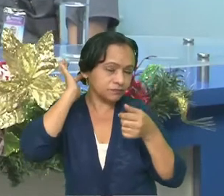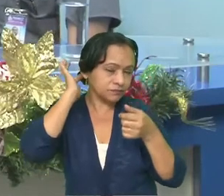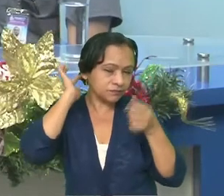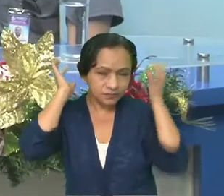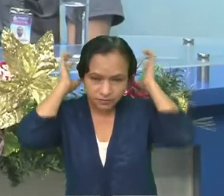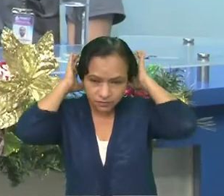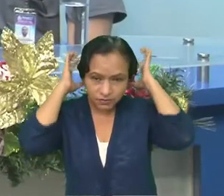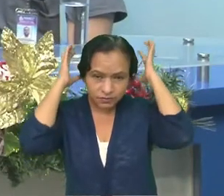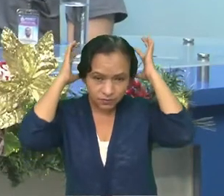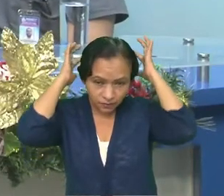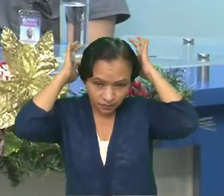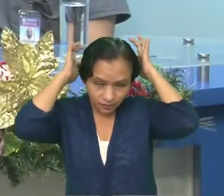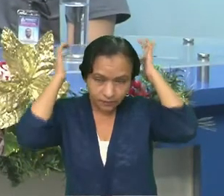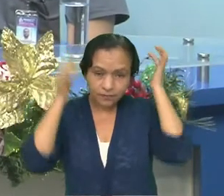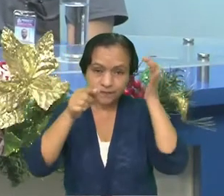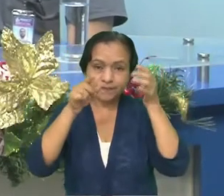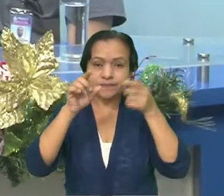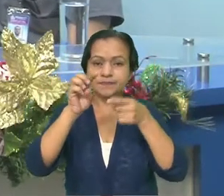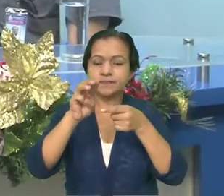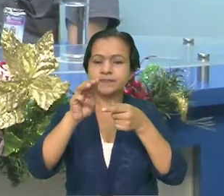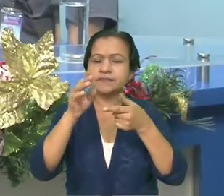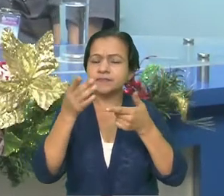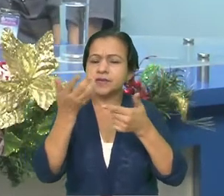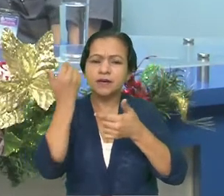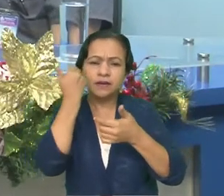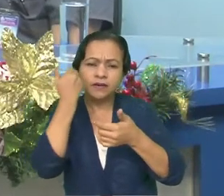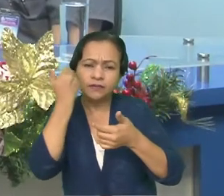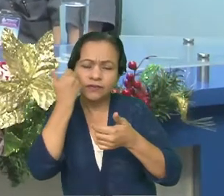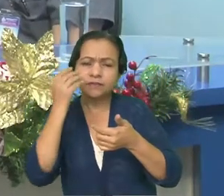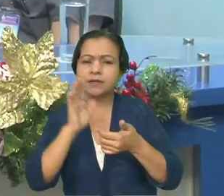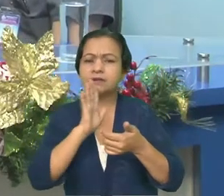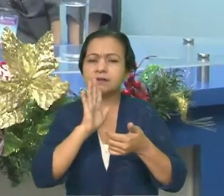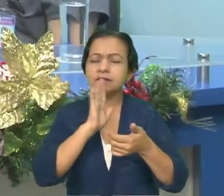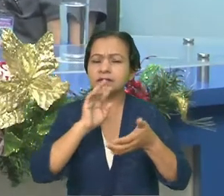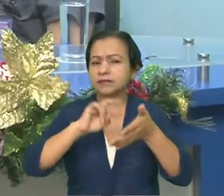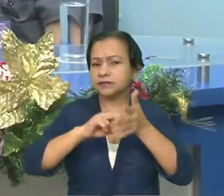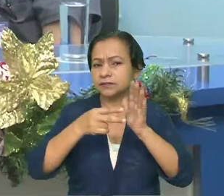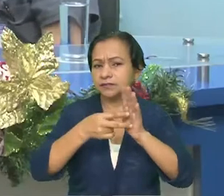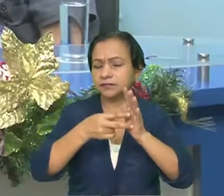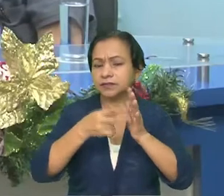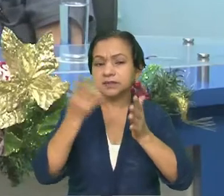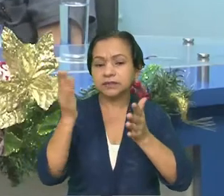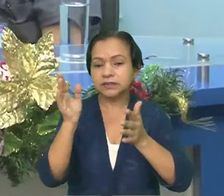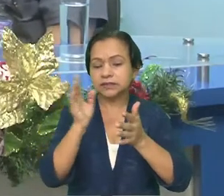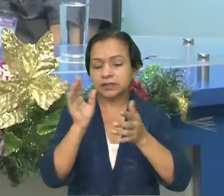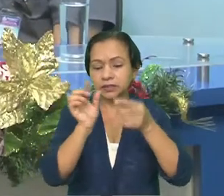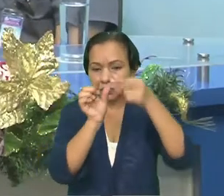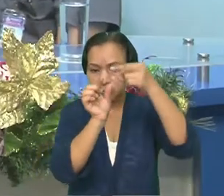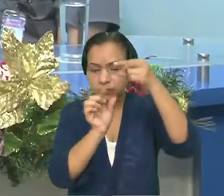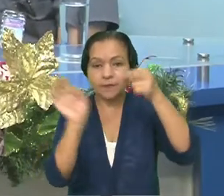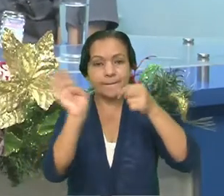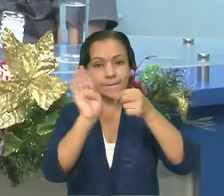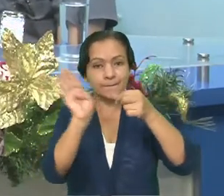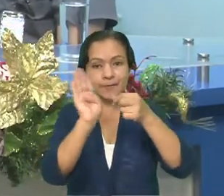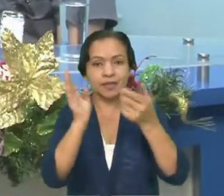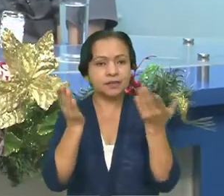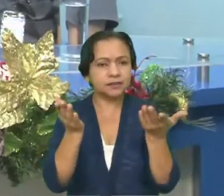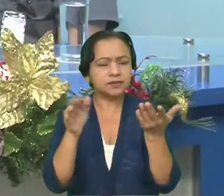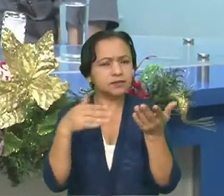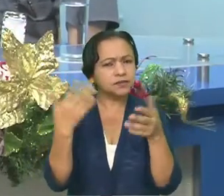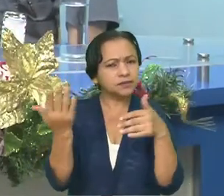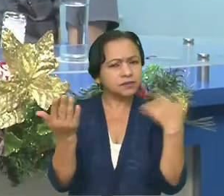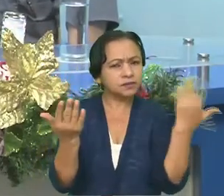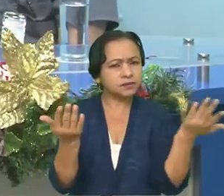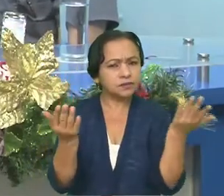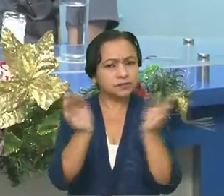de las enfermedades desmielinizantes, que es lo que vamos a hablar hoy, son enfermedades de sustancia blanca. Correcto. ¿No? Precisamente, ¿cuáles son